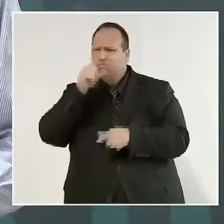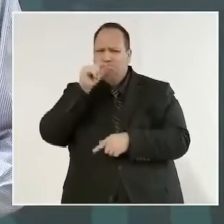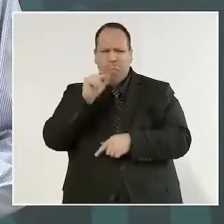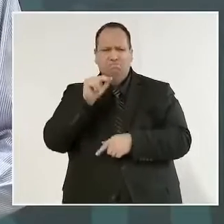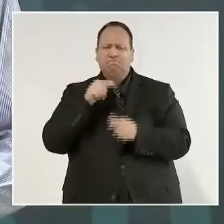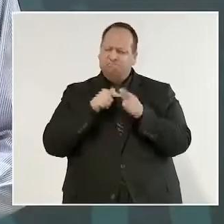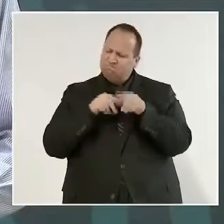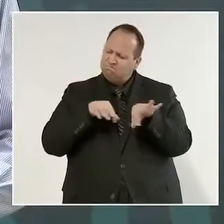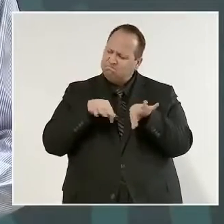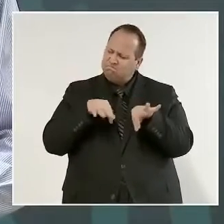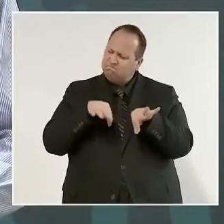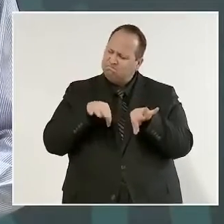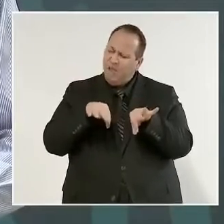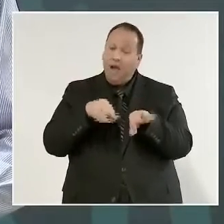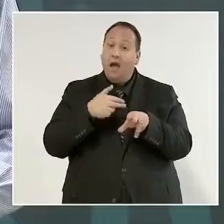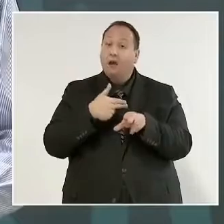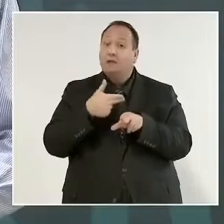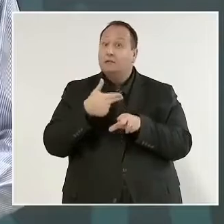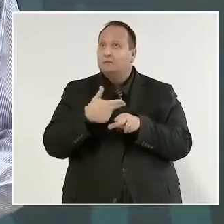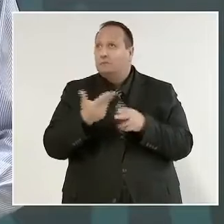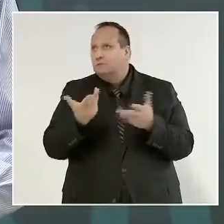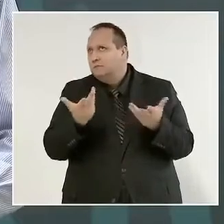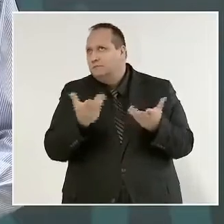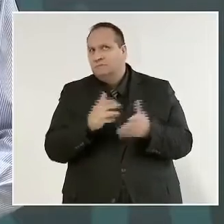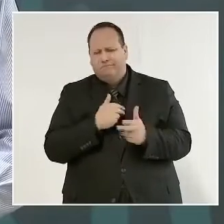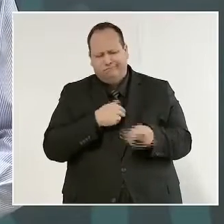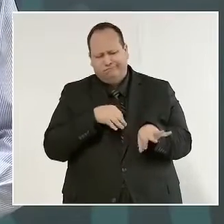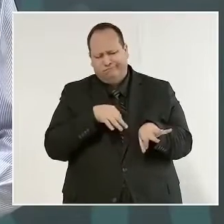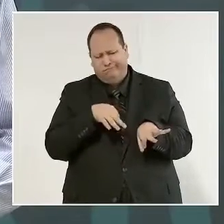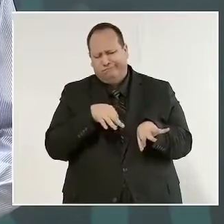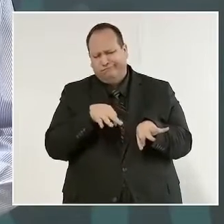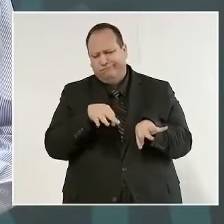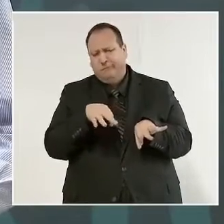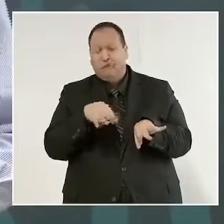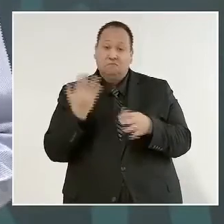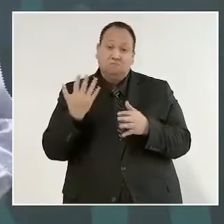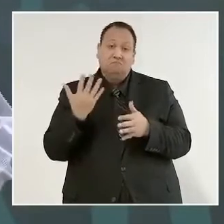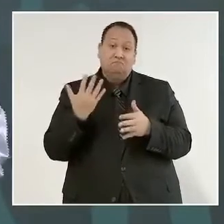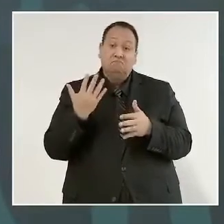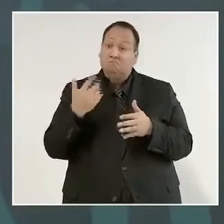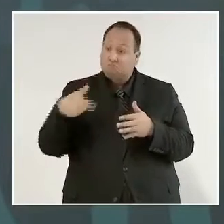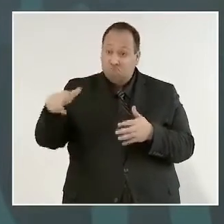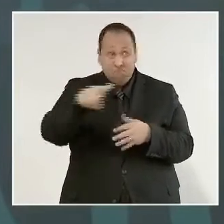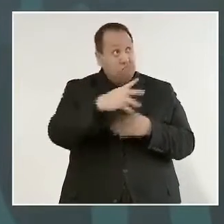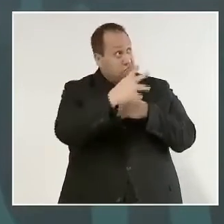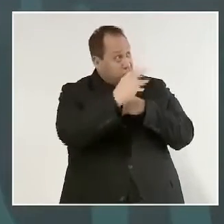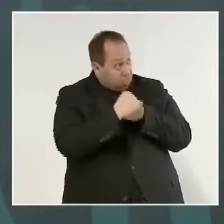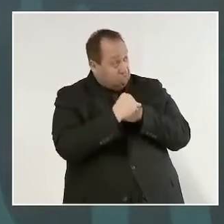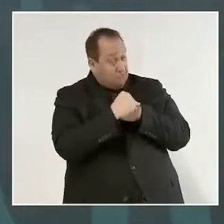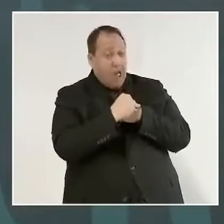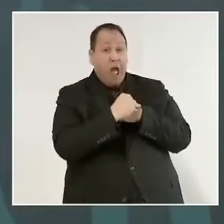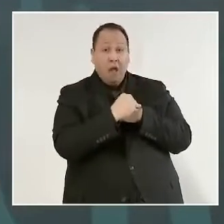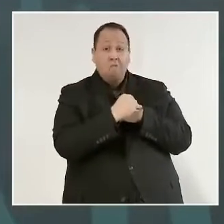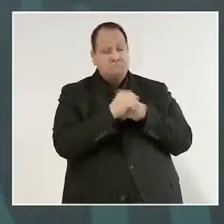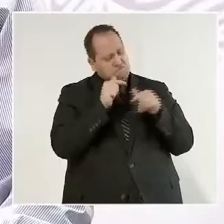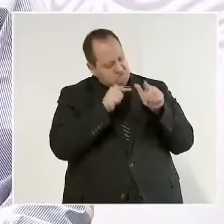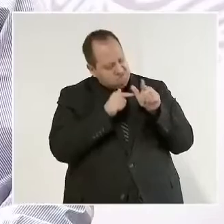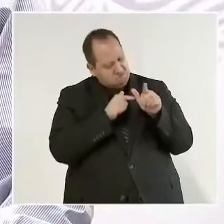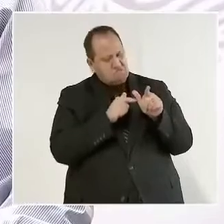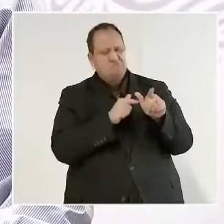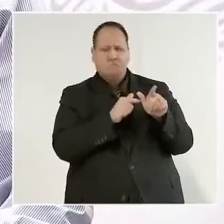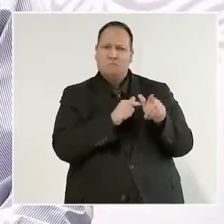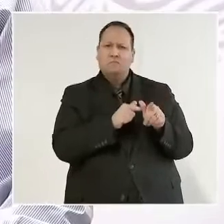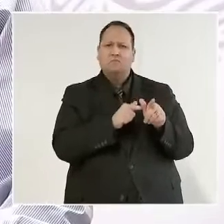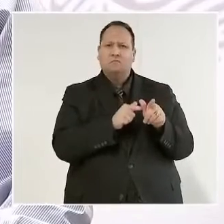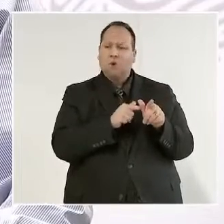hasta que lo disponga el pueblo, que